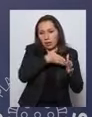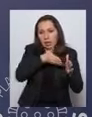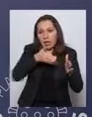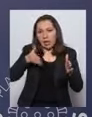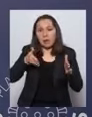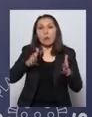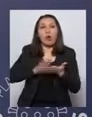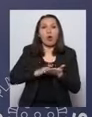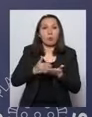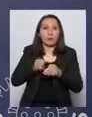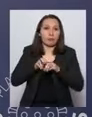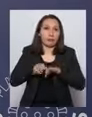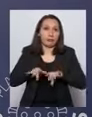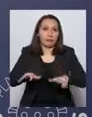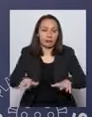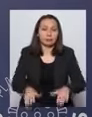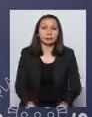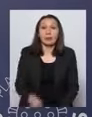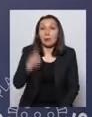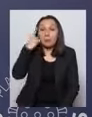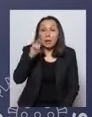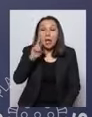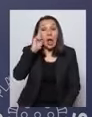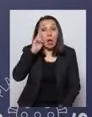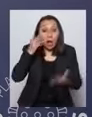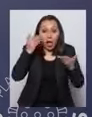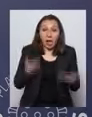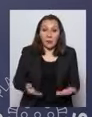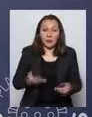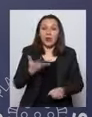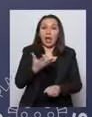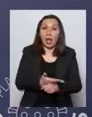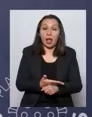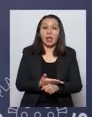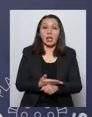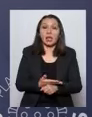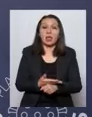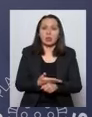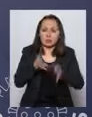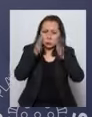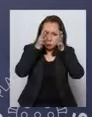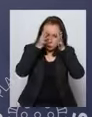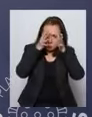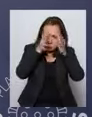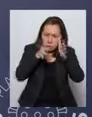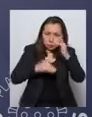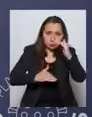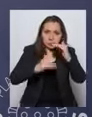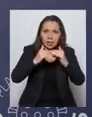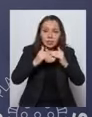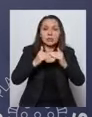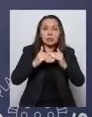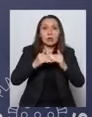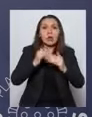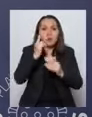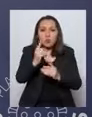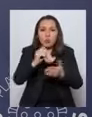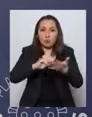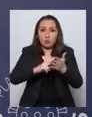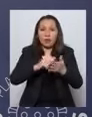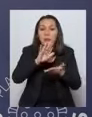evolución de esta pandemia quiero recordar que en este momento tenemos una dedicación máxima a un problema de salud